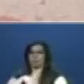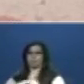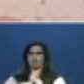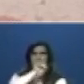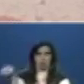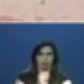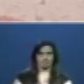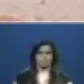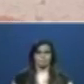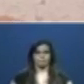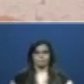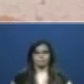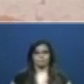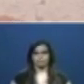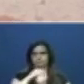España